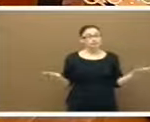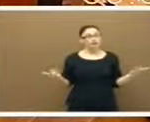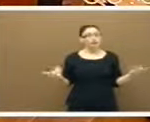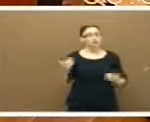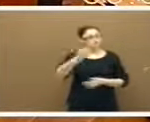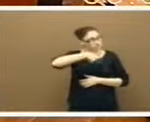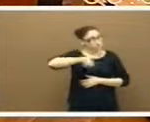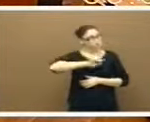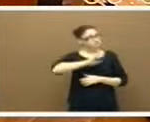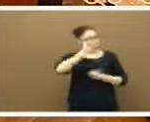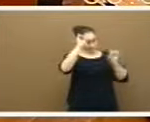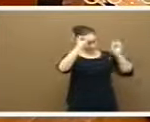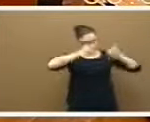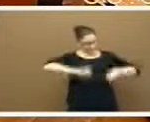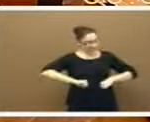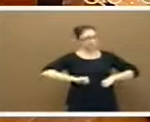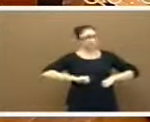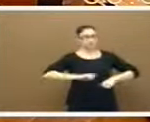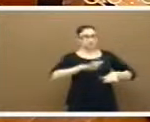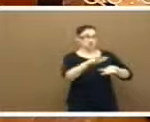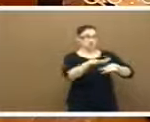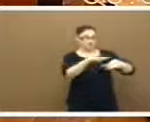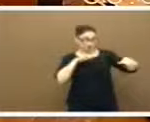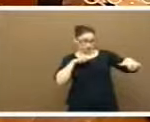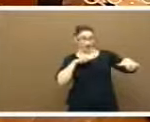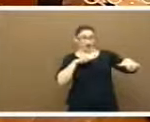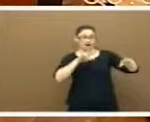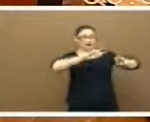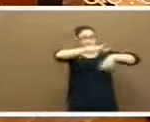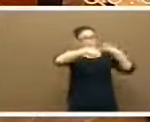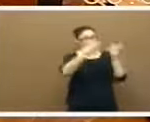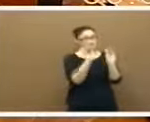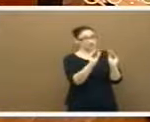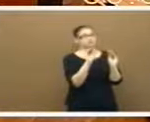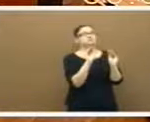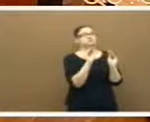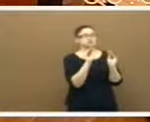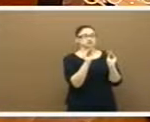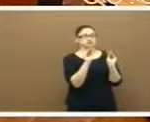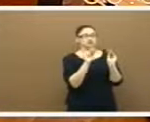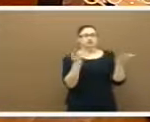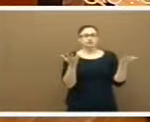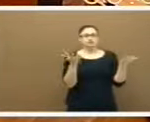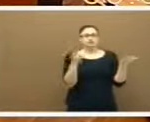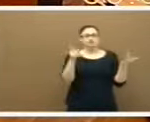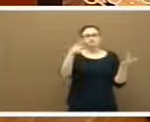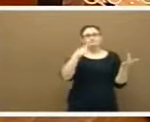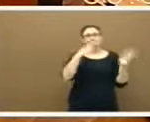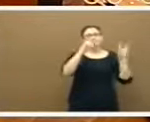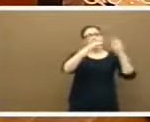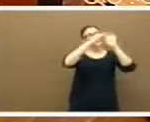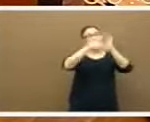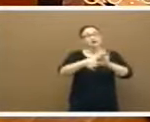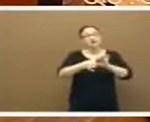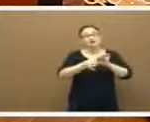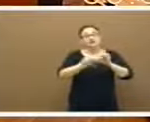estamos de acuerdo en la mayoría de sus enmiendas, en aquellas relativas al TV